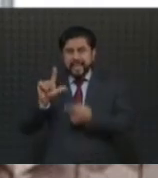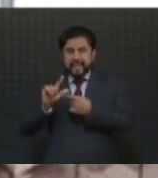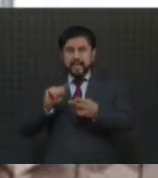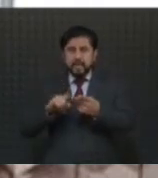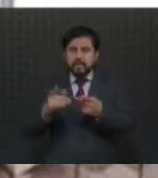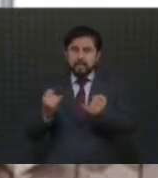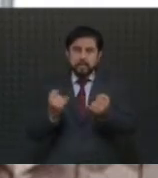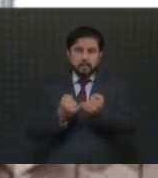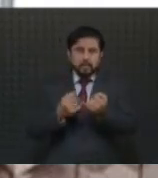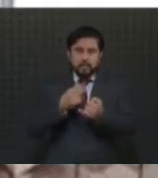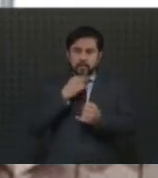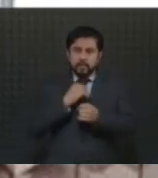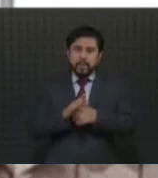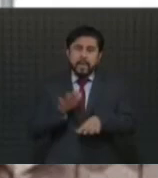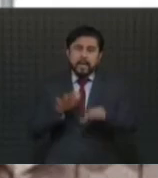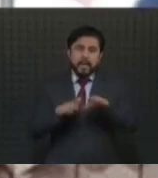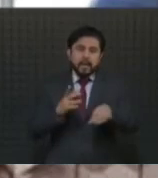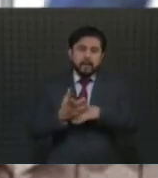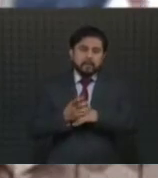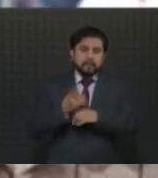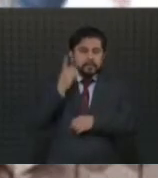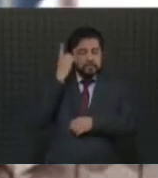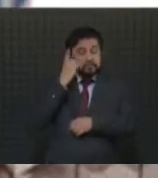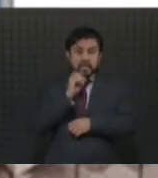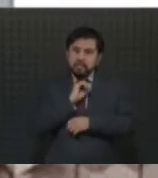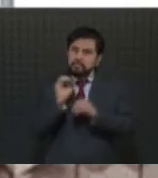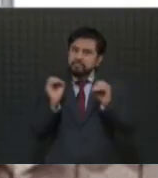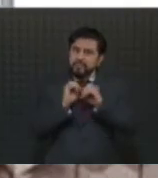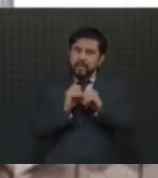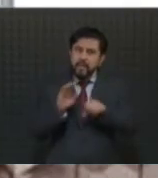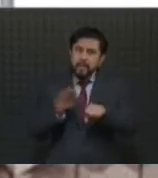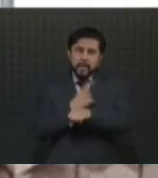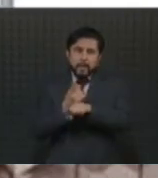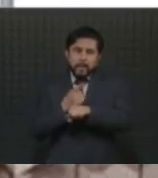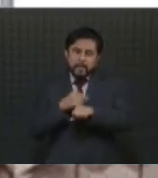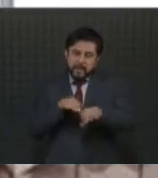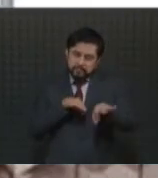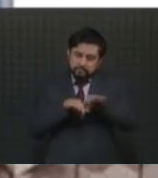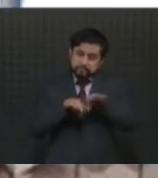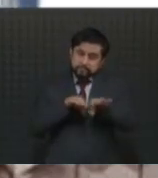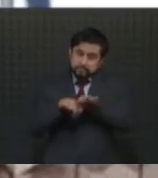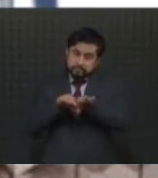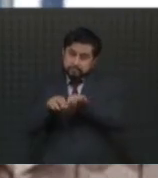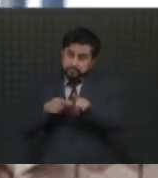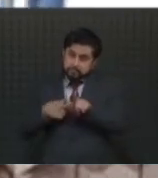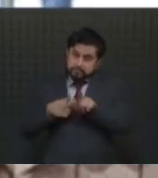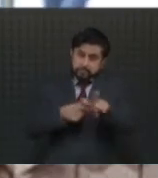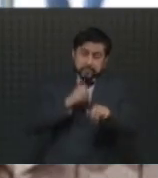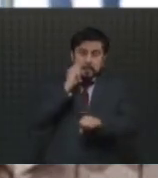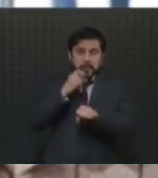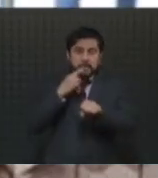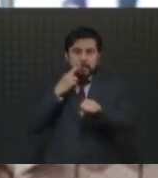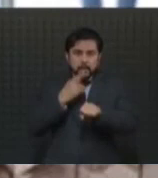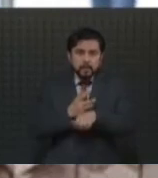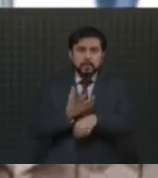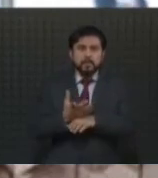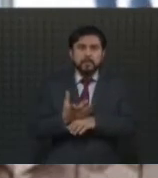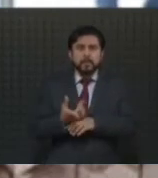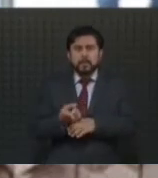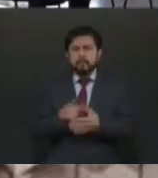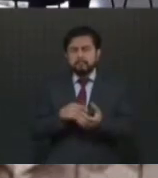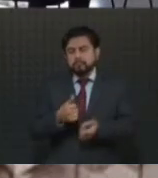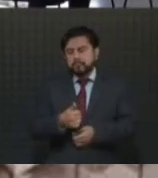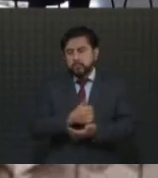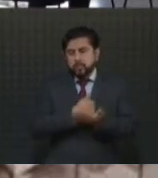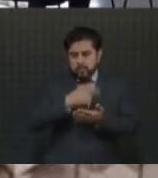quedan sin dormir muchas noches para que esto se concluya. Secretaría de Medio Ambiente, toda la labor que hacemos en